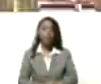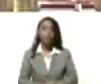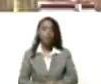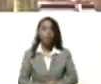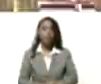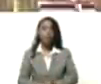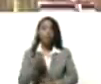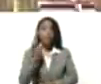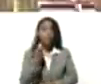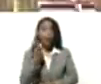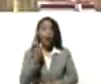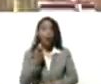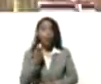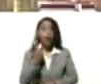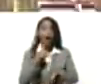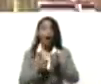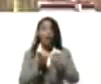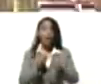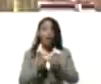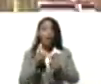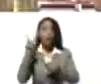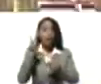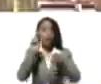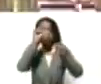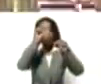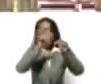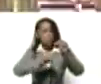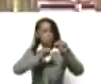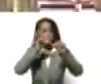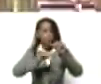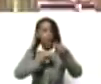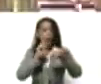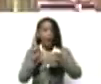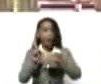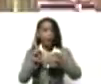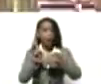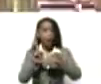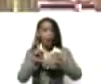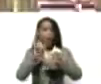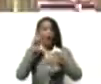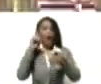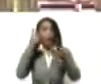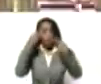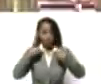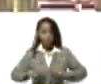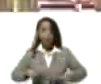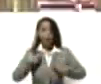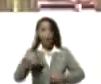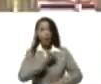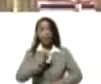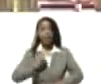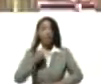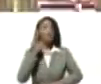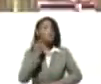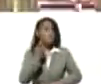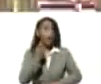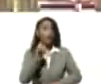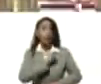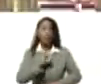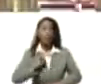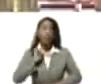falta estas revisiones hacen falta al ser humano en lo individual le hace falta